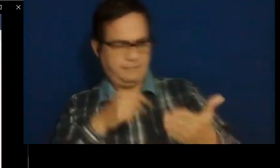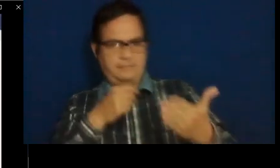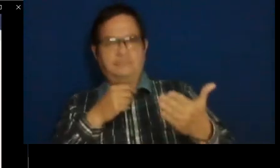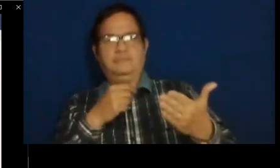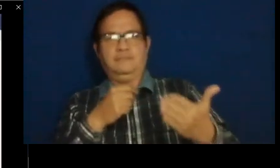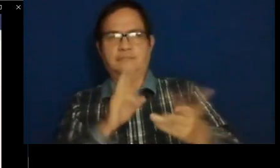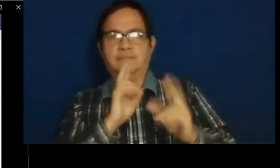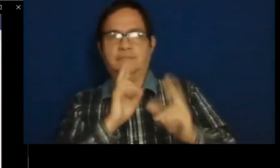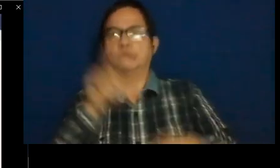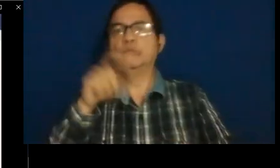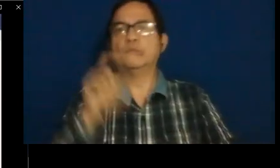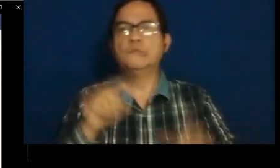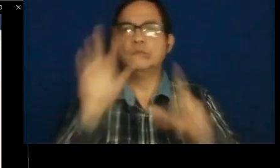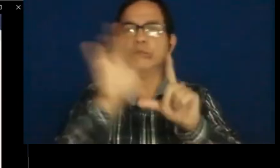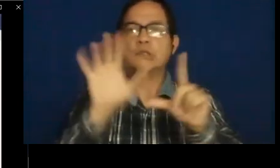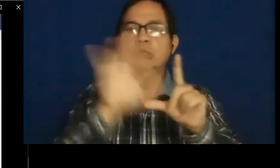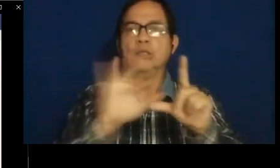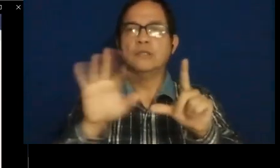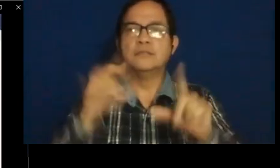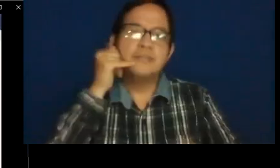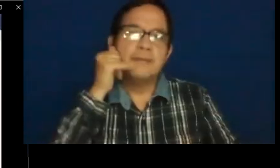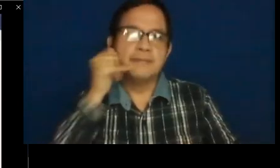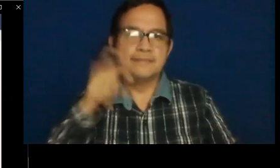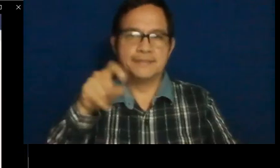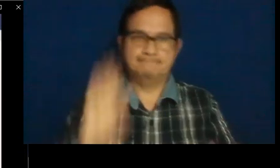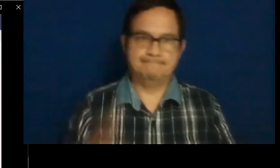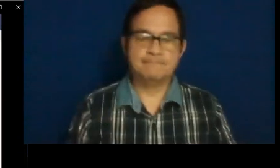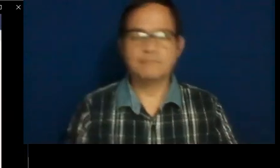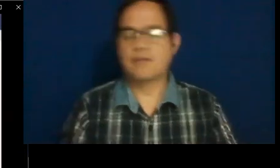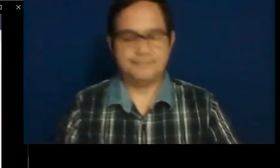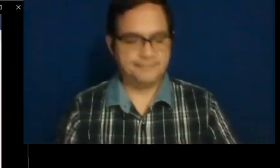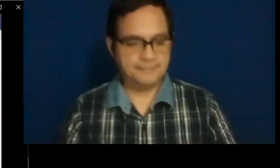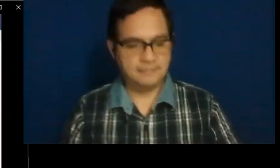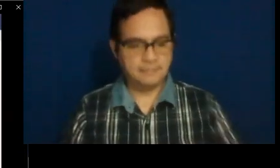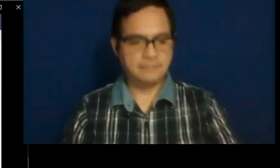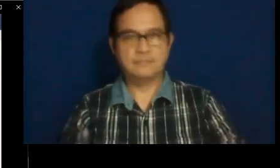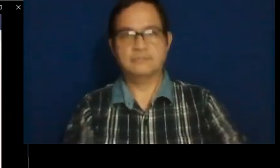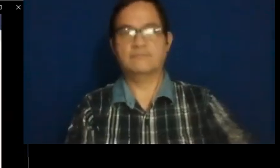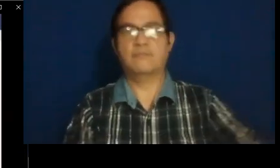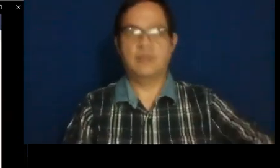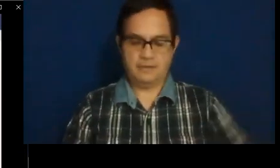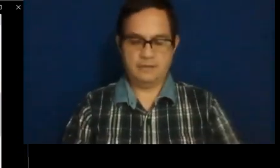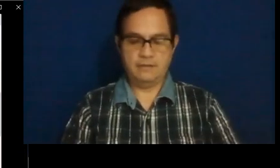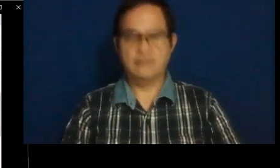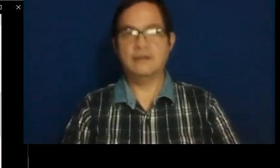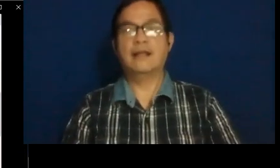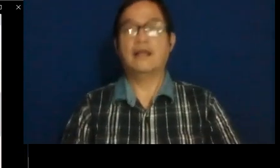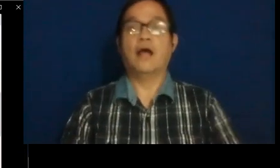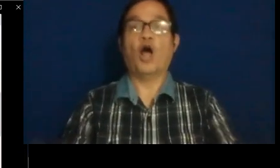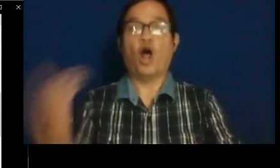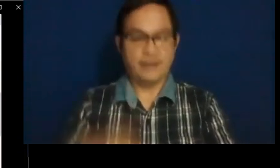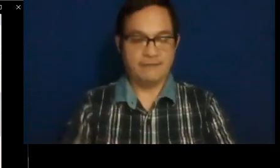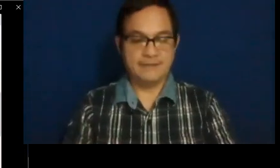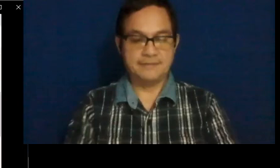y que necesita la grabación de la llamada. Bueno, muy bien. Listo, entonces regresamos nuevamente, estábamos aquí en el